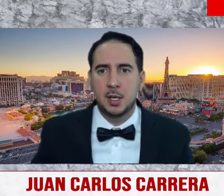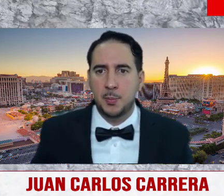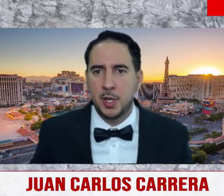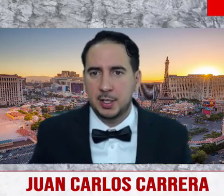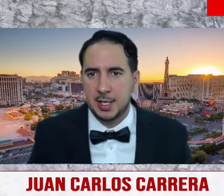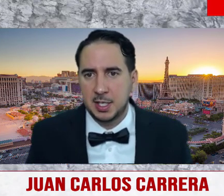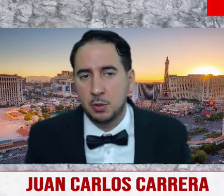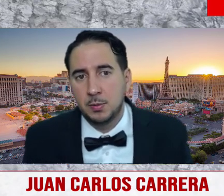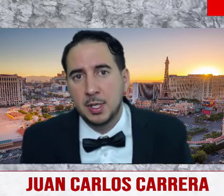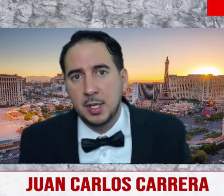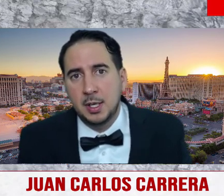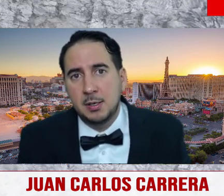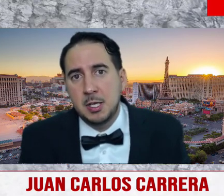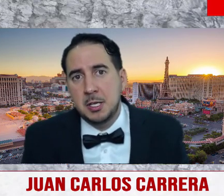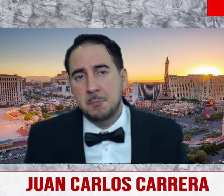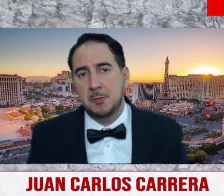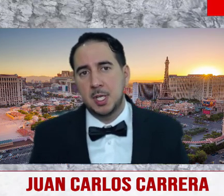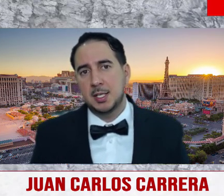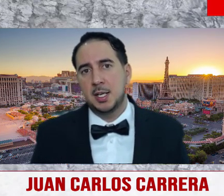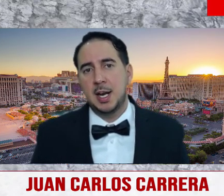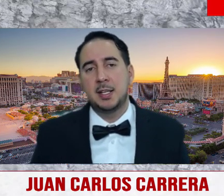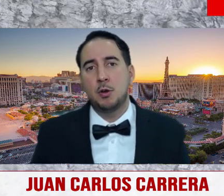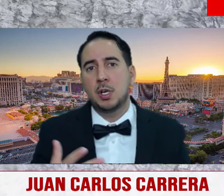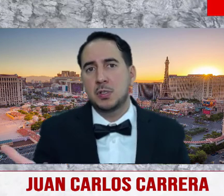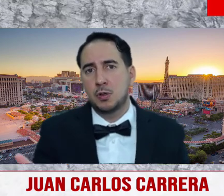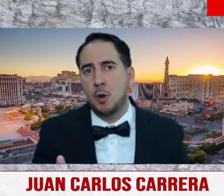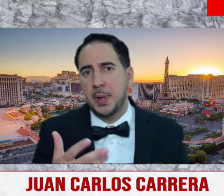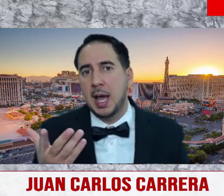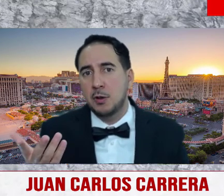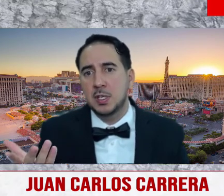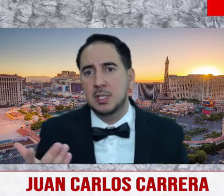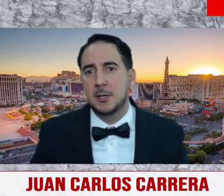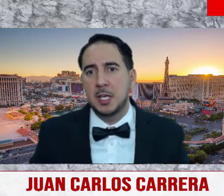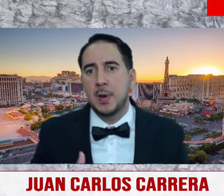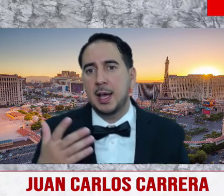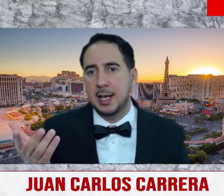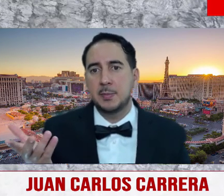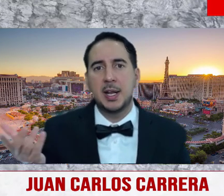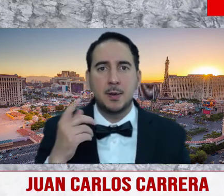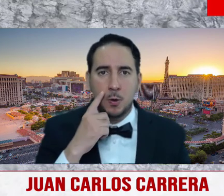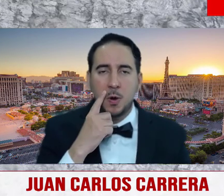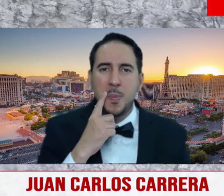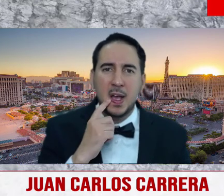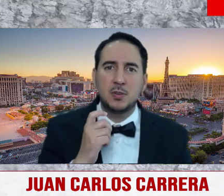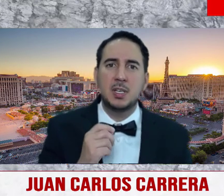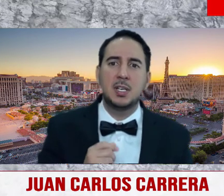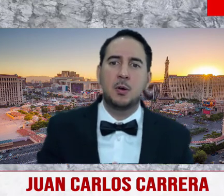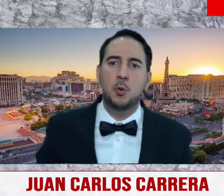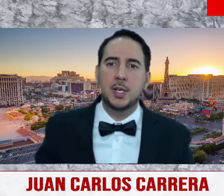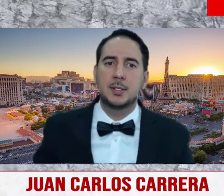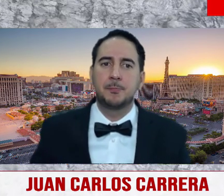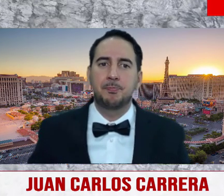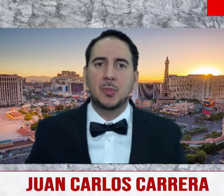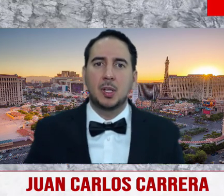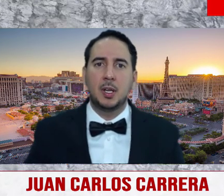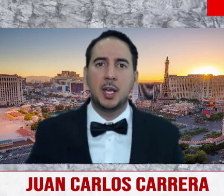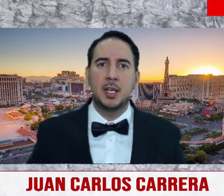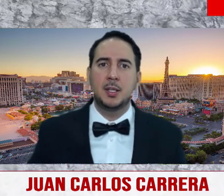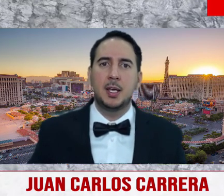que puede, que puede estar haciendo y, y hacer Real Estate. Otras cosas son Open Houses, iba a las casas, mira, Open Houses hice algunas,